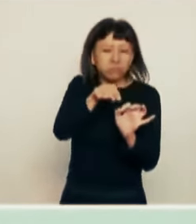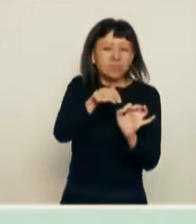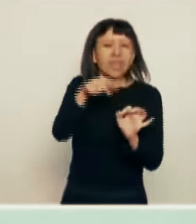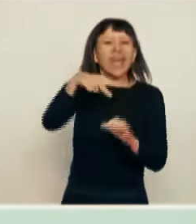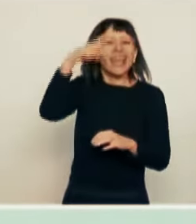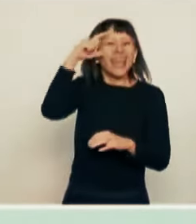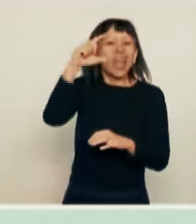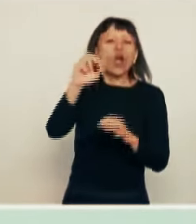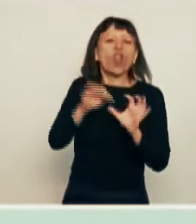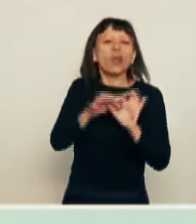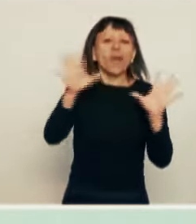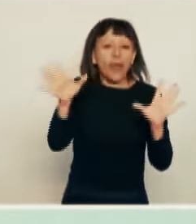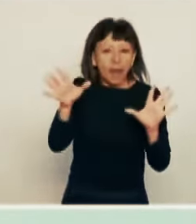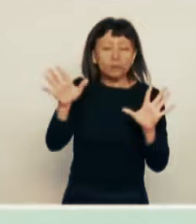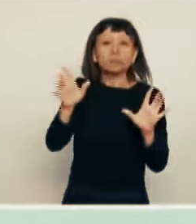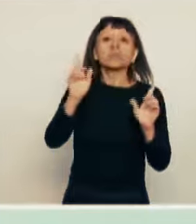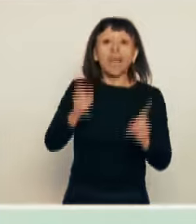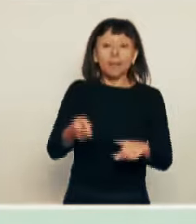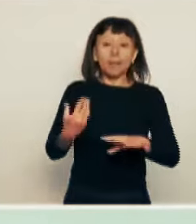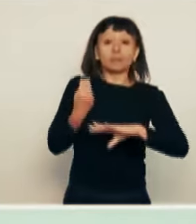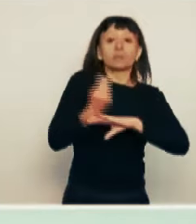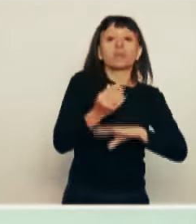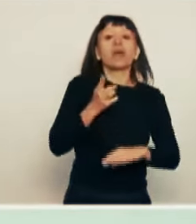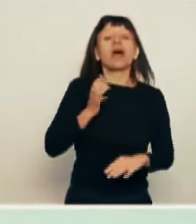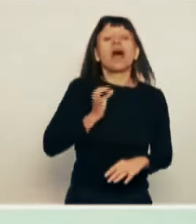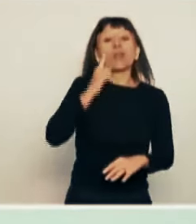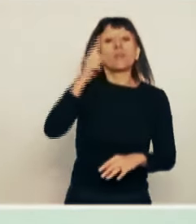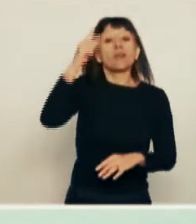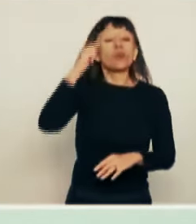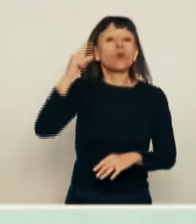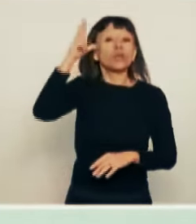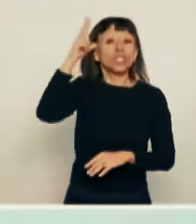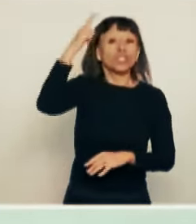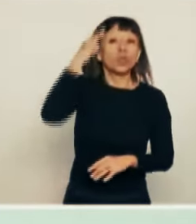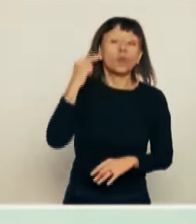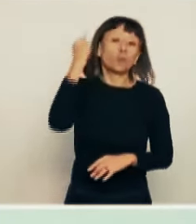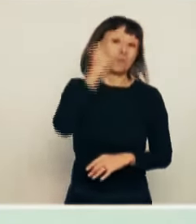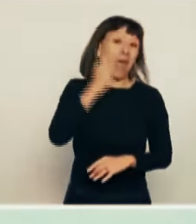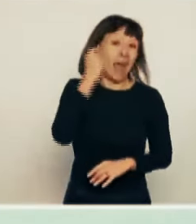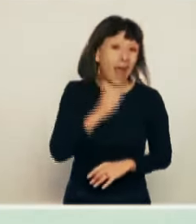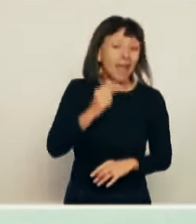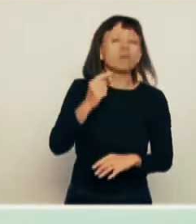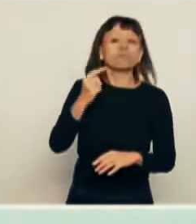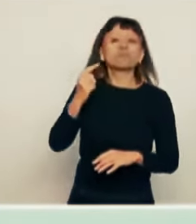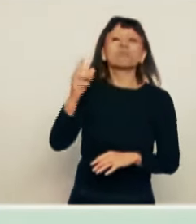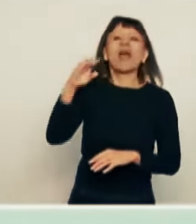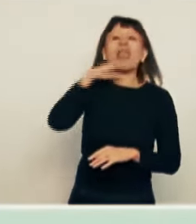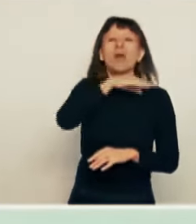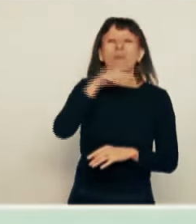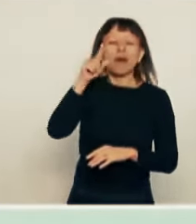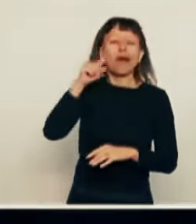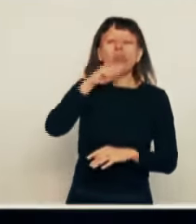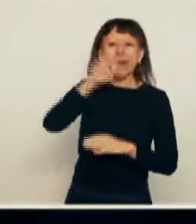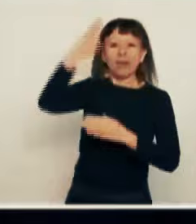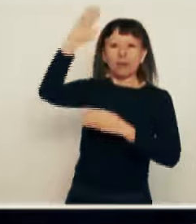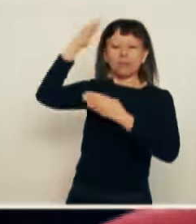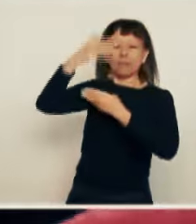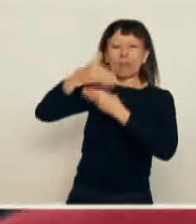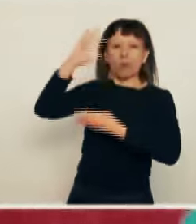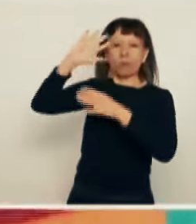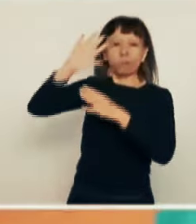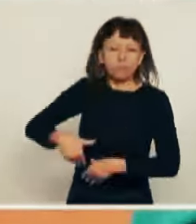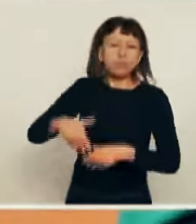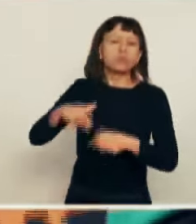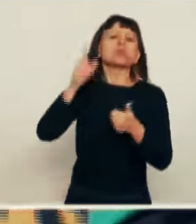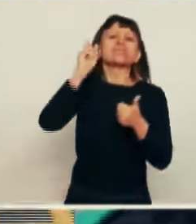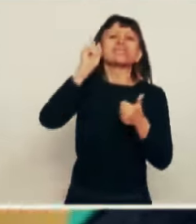cuando asume Menem, se cae el muro de Berlín. Sale el plan Brady, que fue el salvataje que el